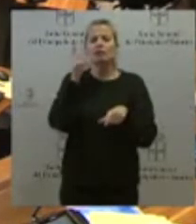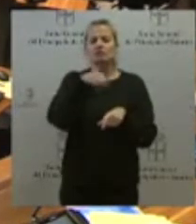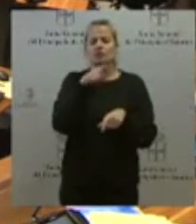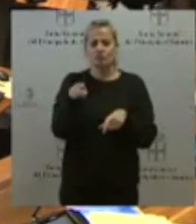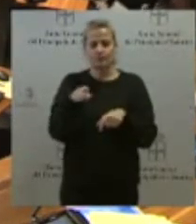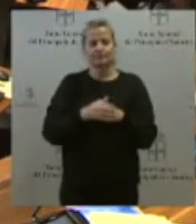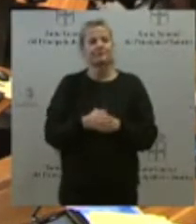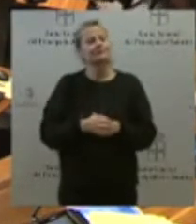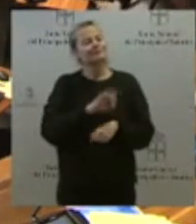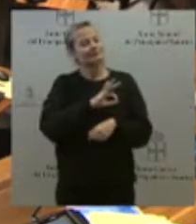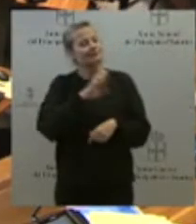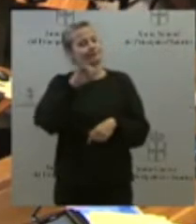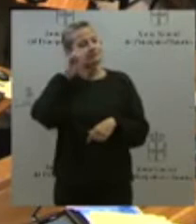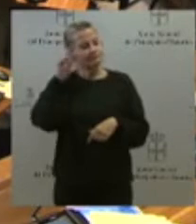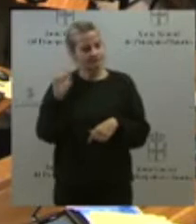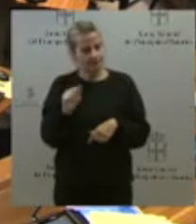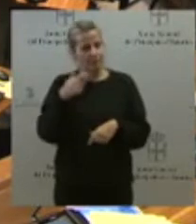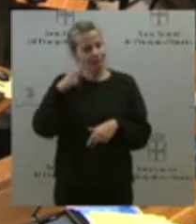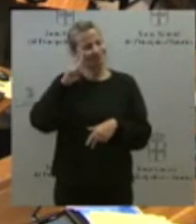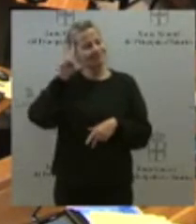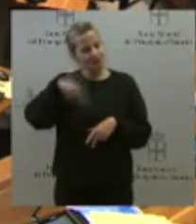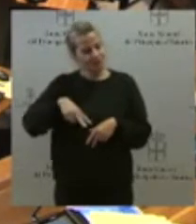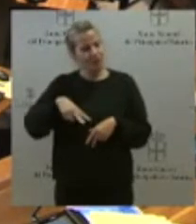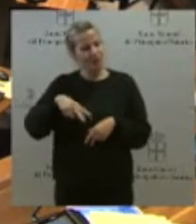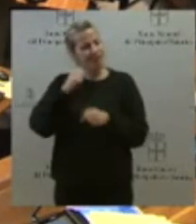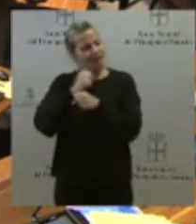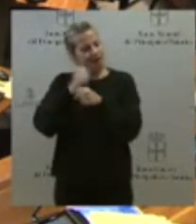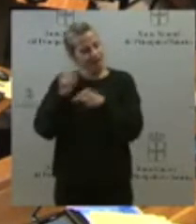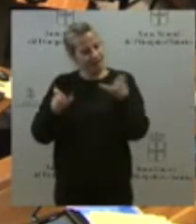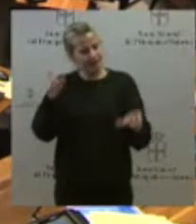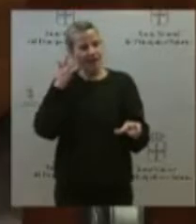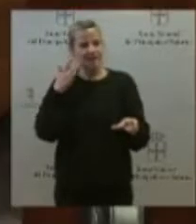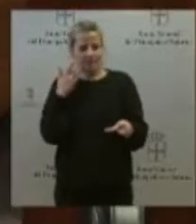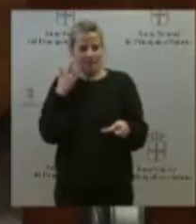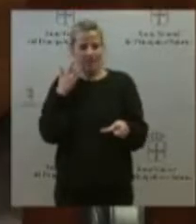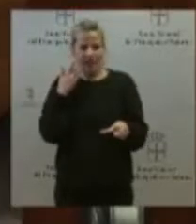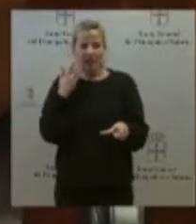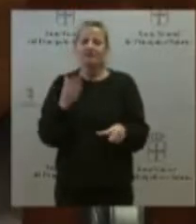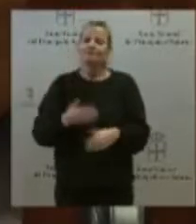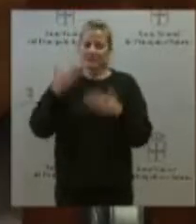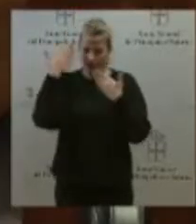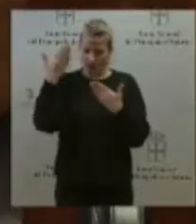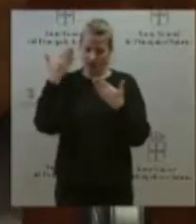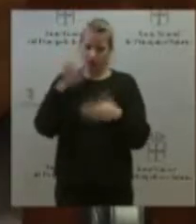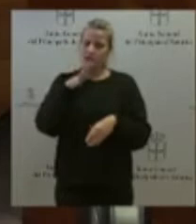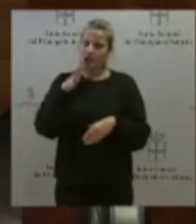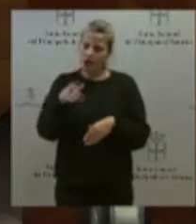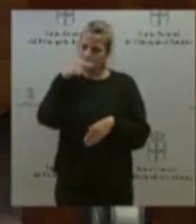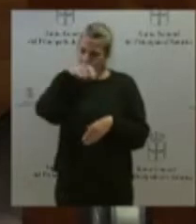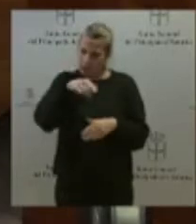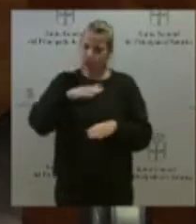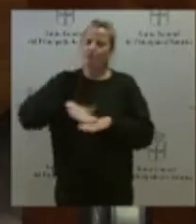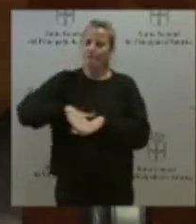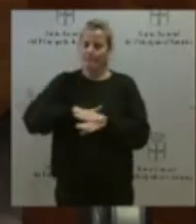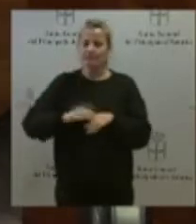a las trabajadoras de la limpieza, que fueron y son siempre esenciales, lo demostraron durante la pandemia. Por supuesto que yo siempre voy a creer que merecen